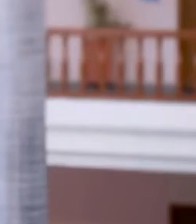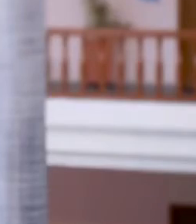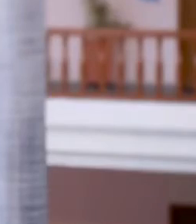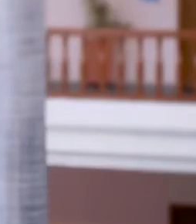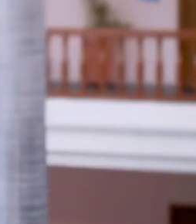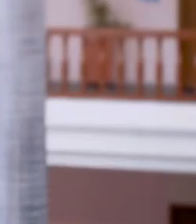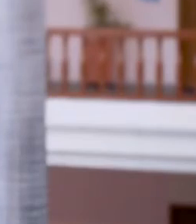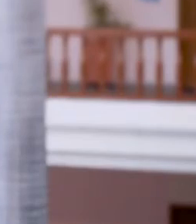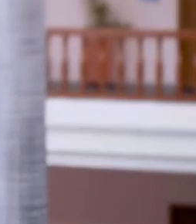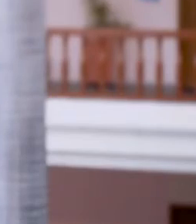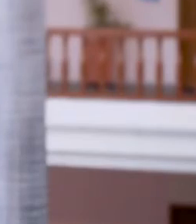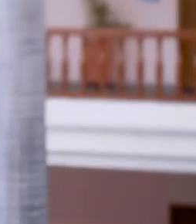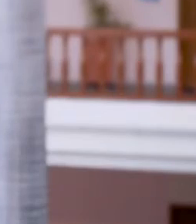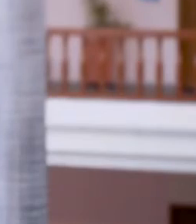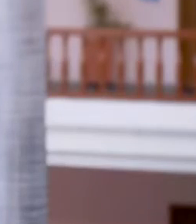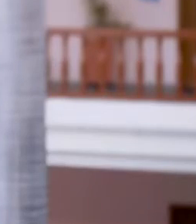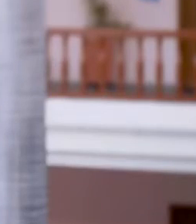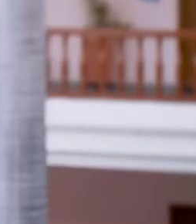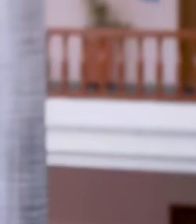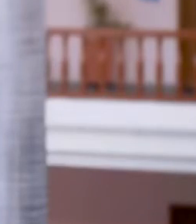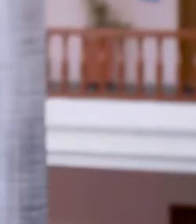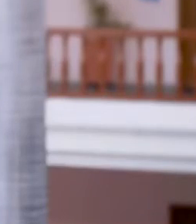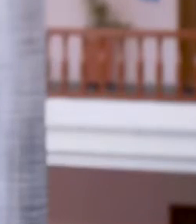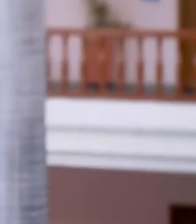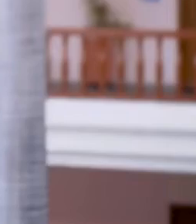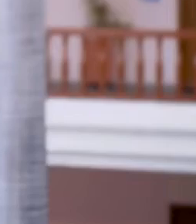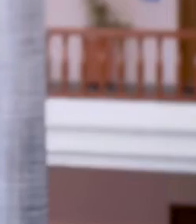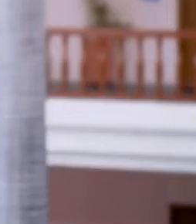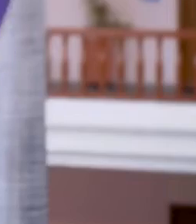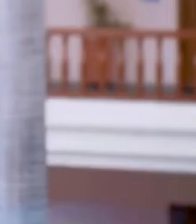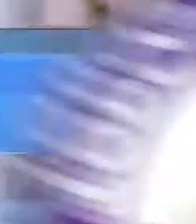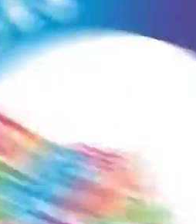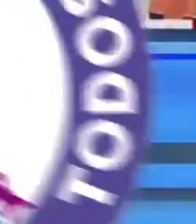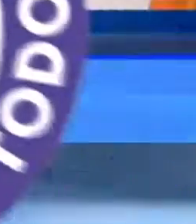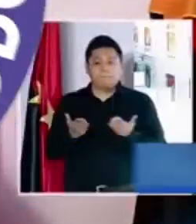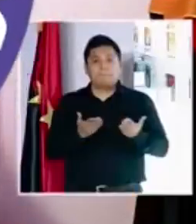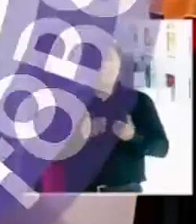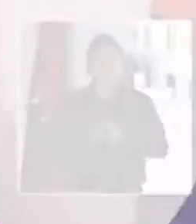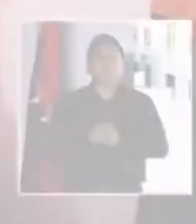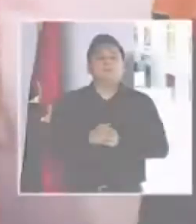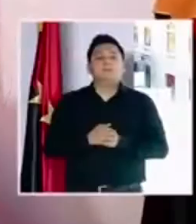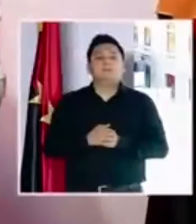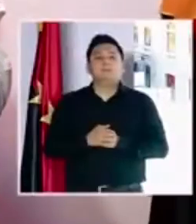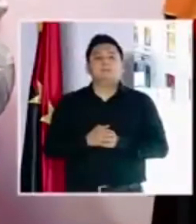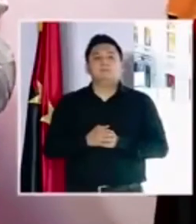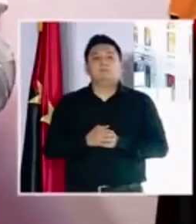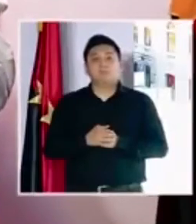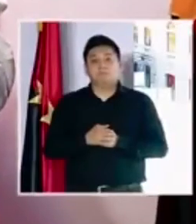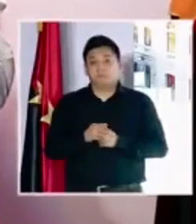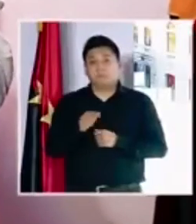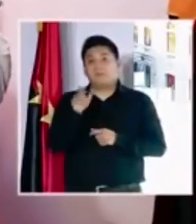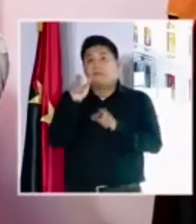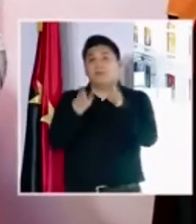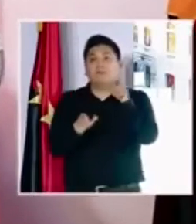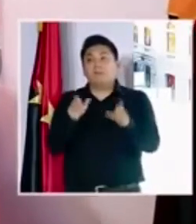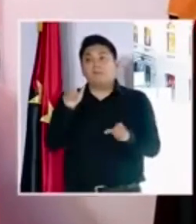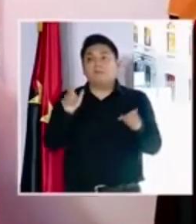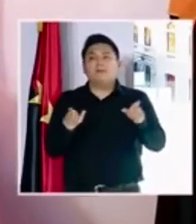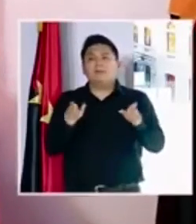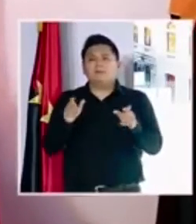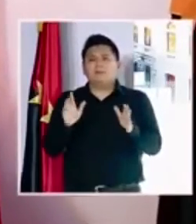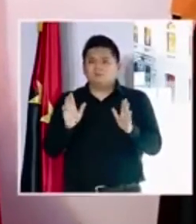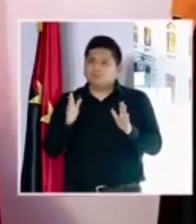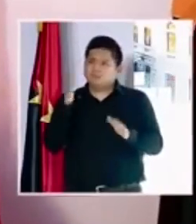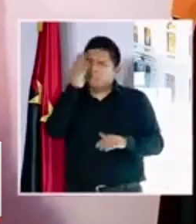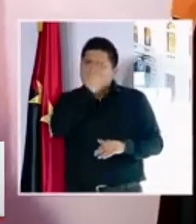Serrano Guerrero realizó su informe de gestión 2020-2021. El ser humano prueba su capacidad